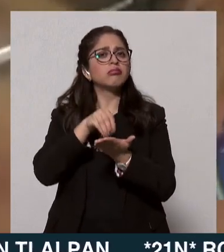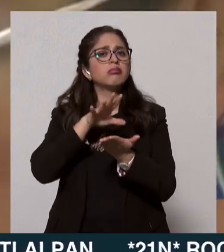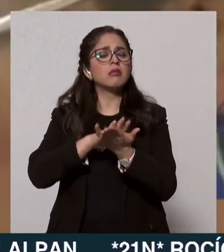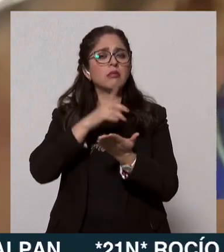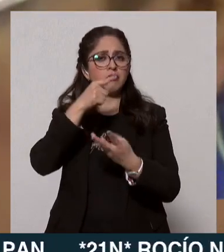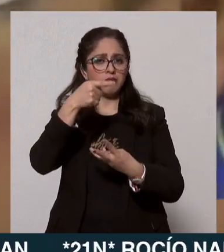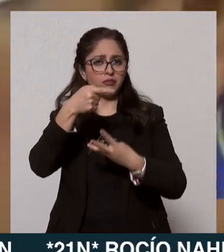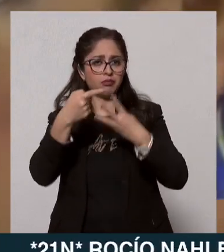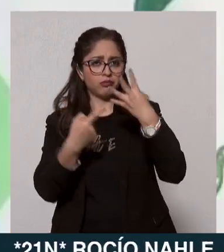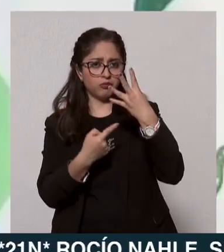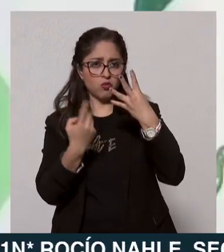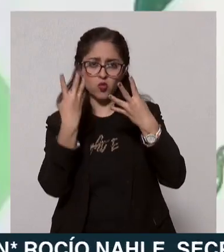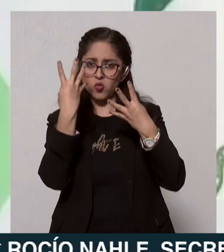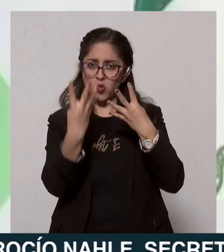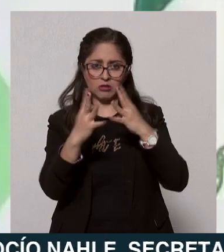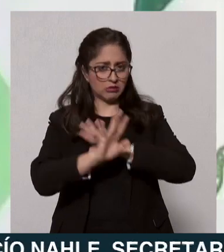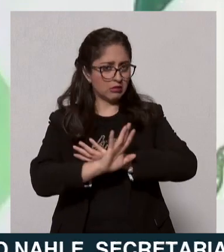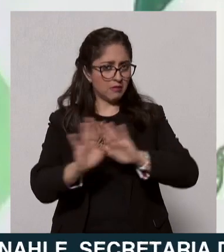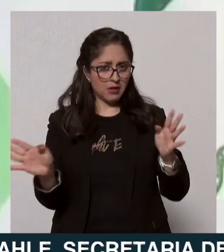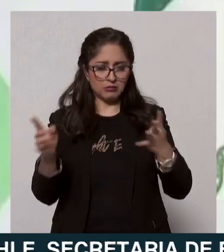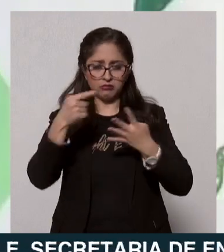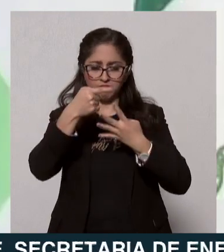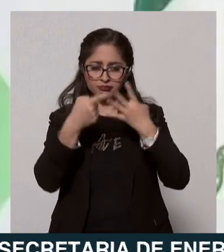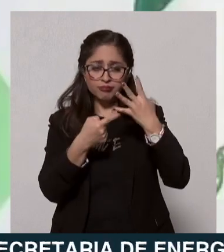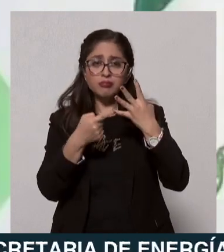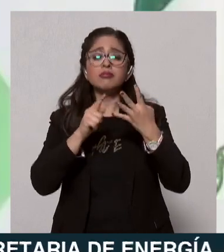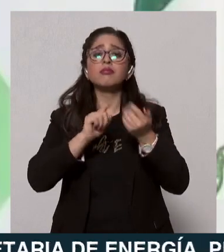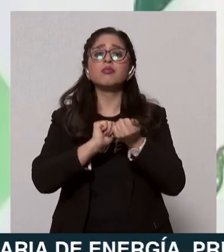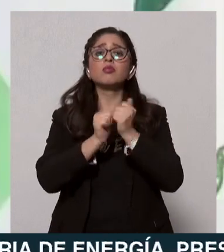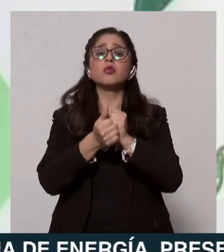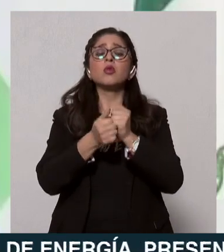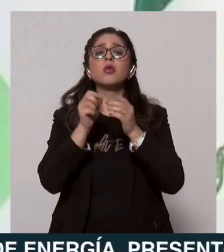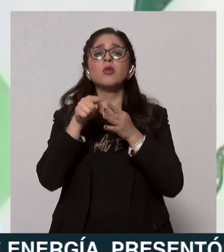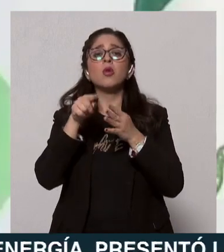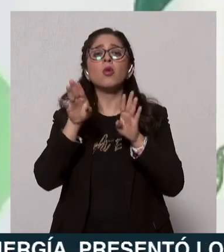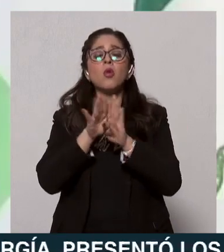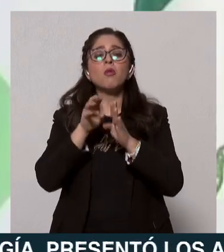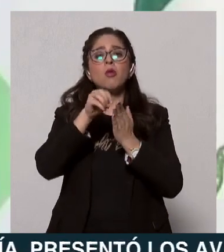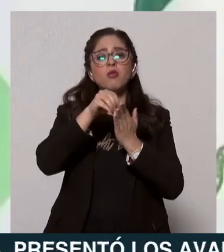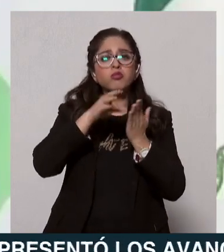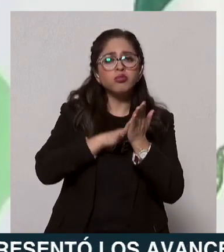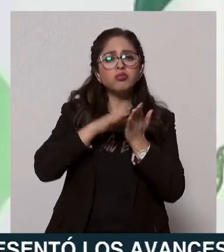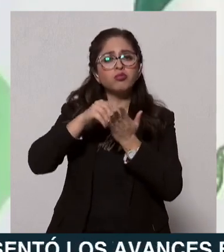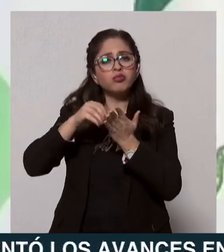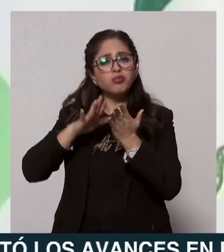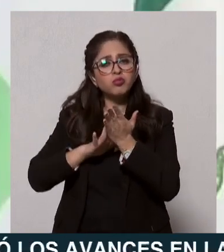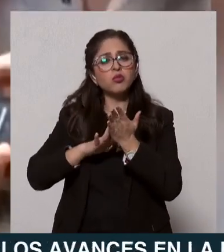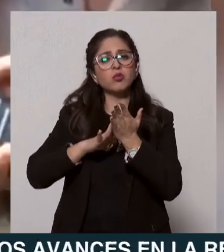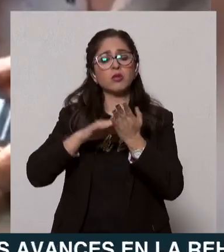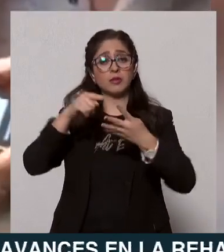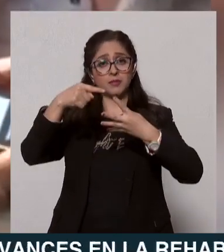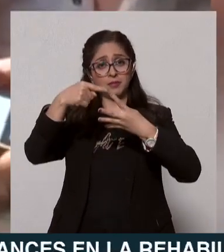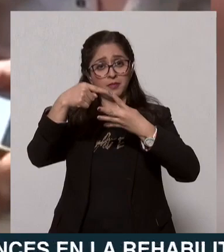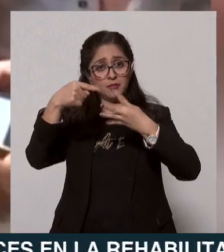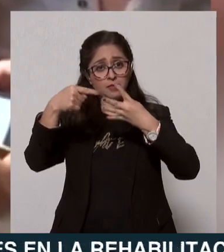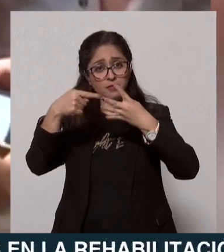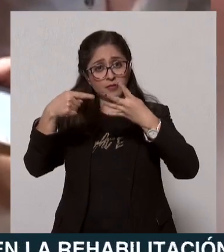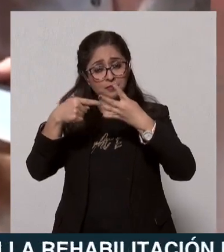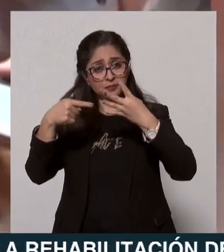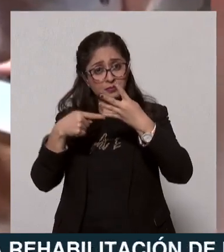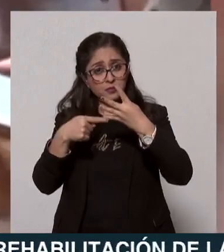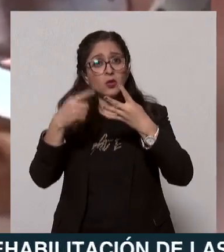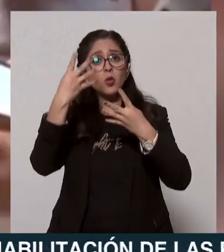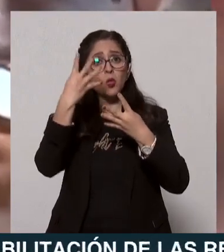4 rubros, 4 casillitas, que estos tendrán que dar vida a esta estructura horizontal. Las 4 casillas, que son las